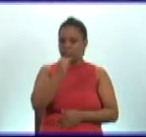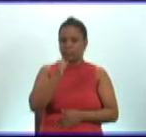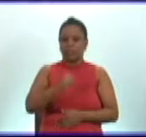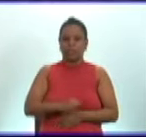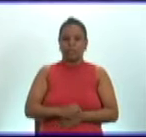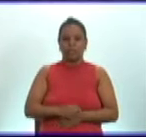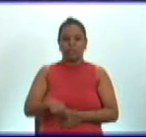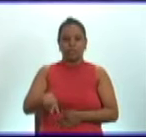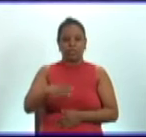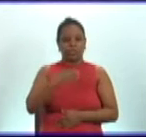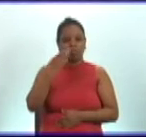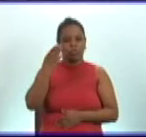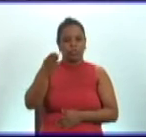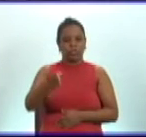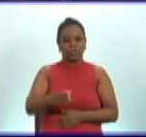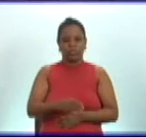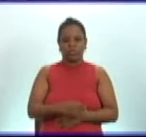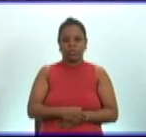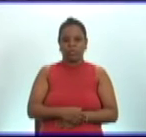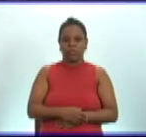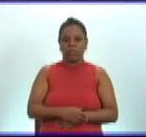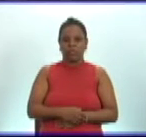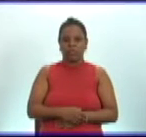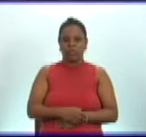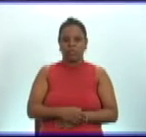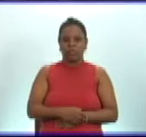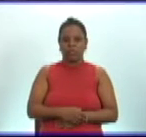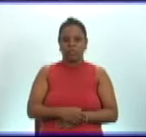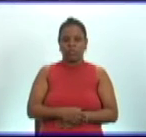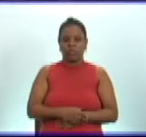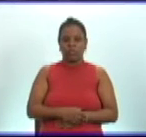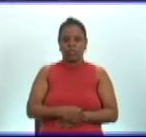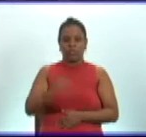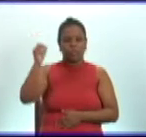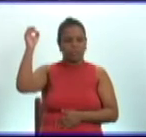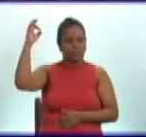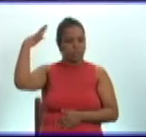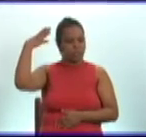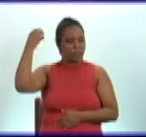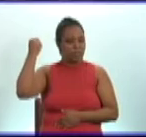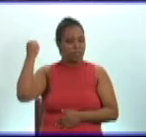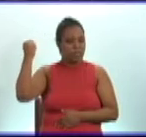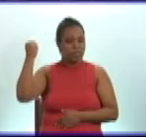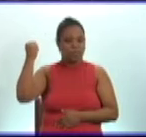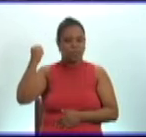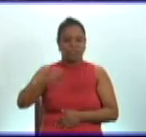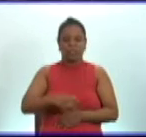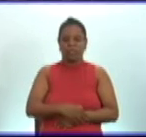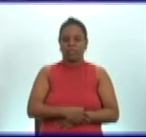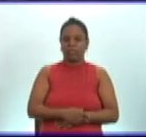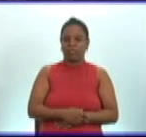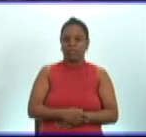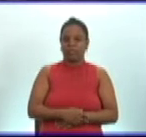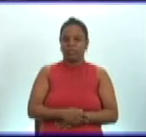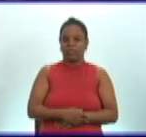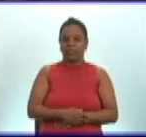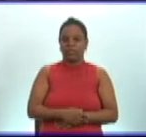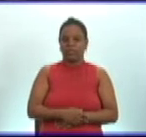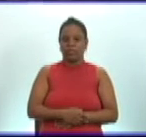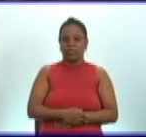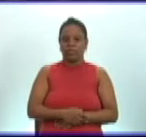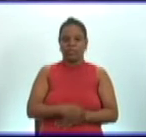que tú fuiste mi sol refulgente